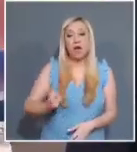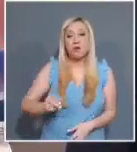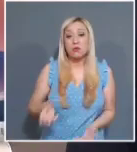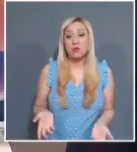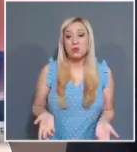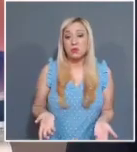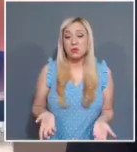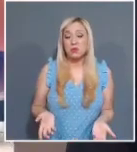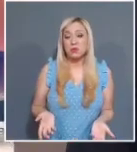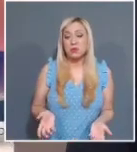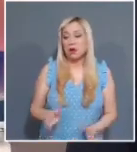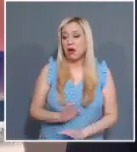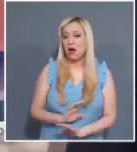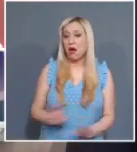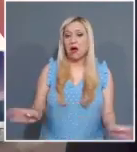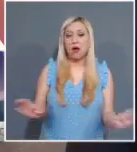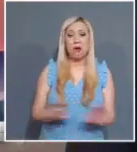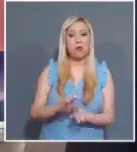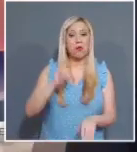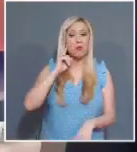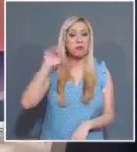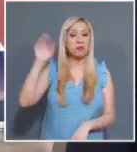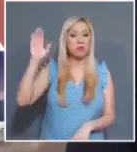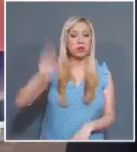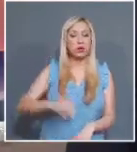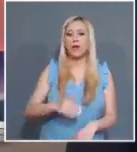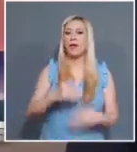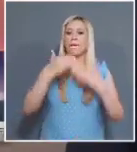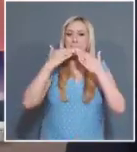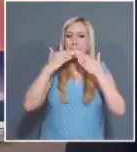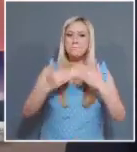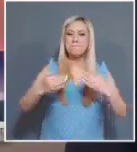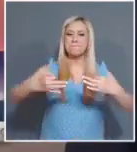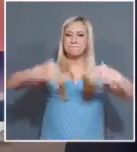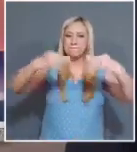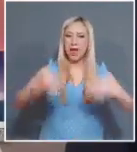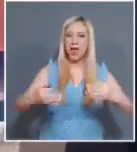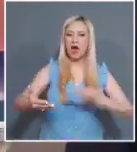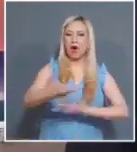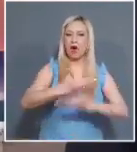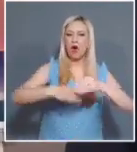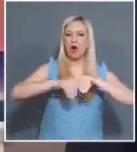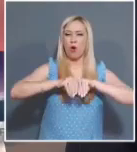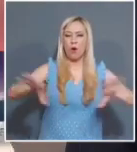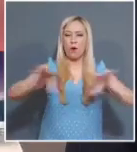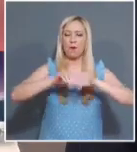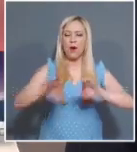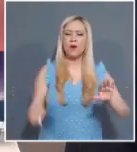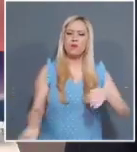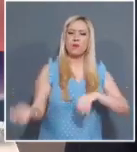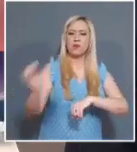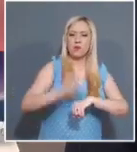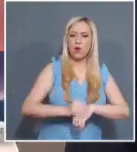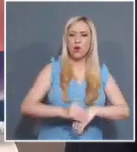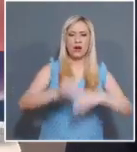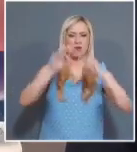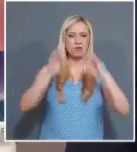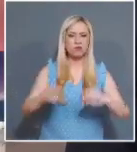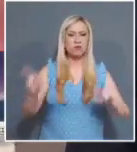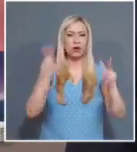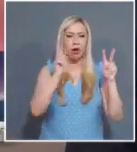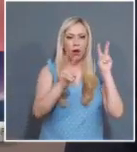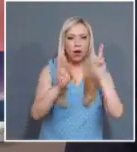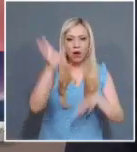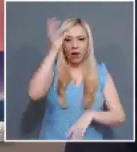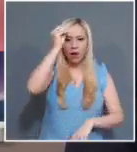sólidas, bien hechas, bien compartidas, generosamente colocadas y que permita una reflexión, me parece que es un paso